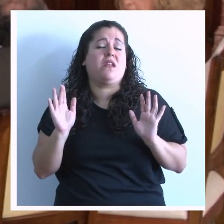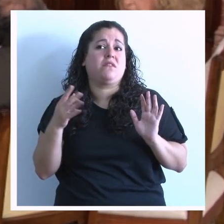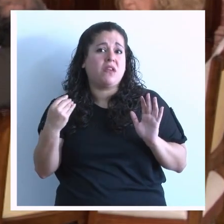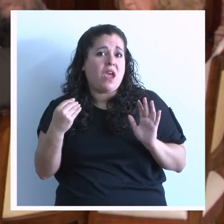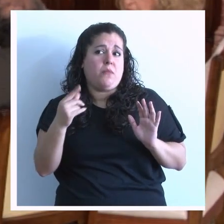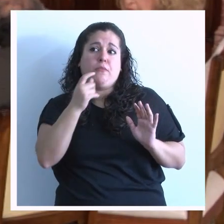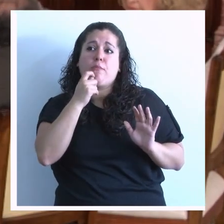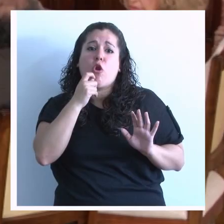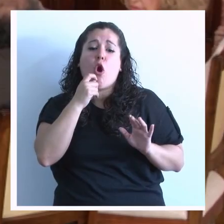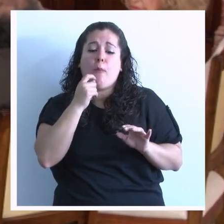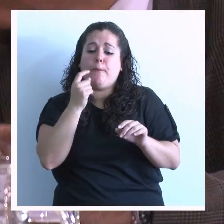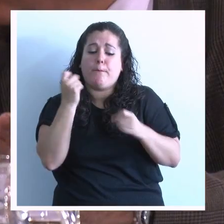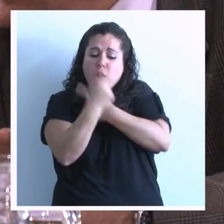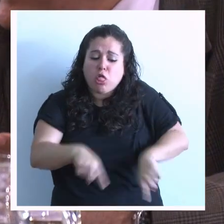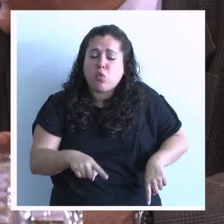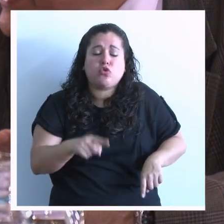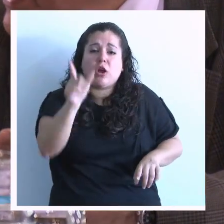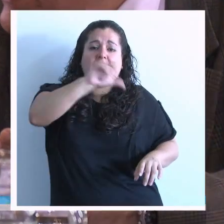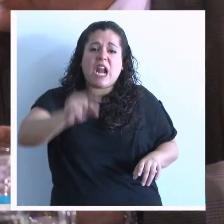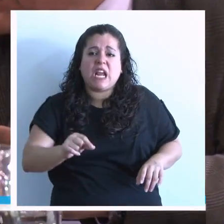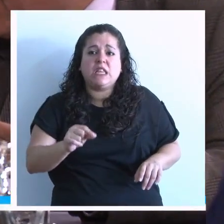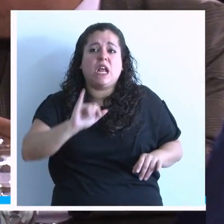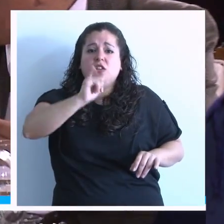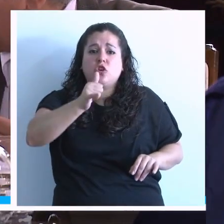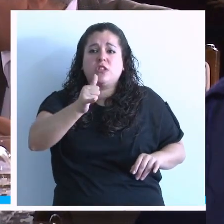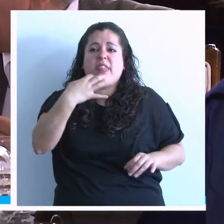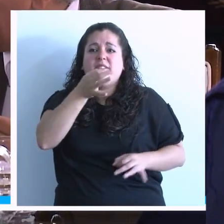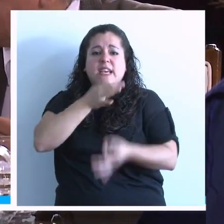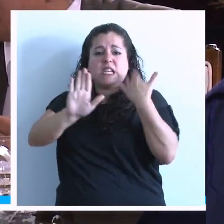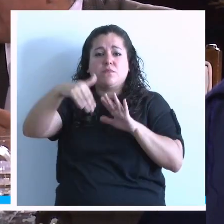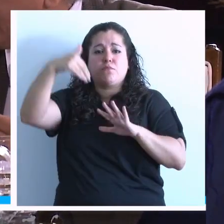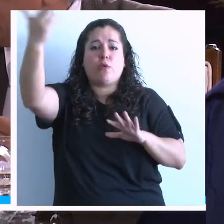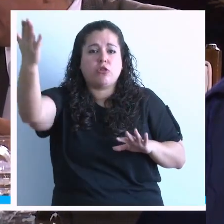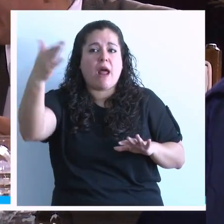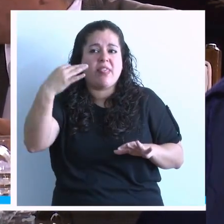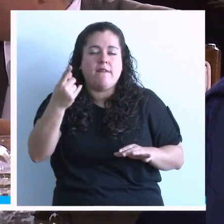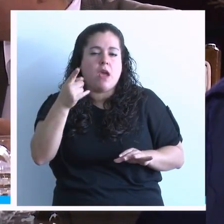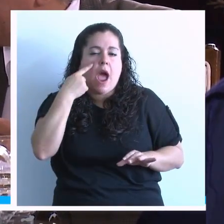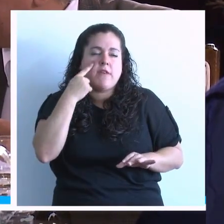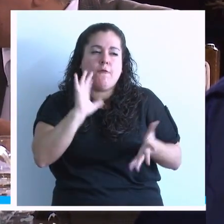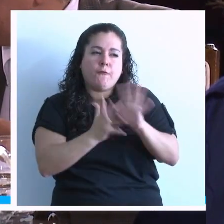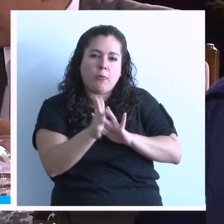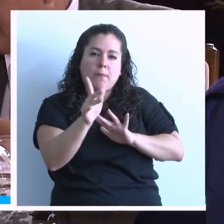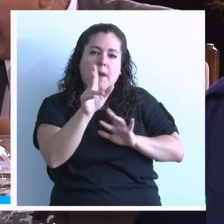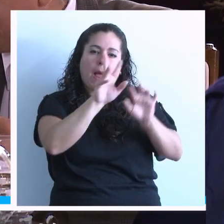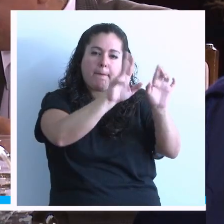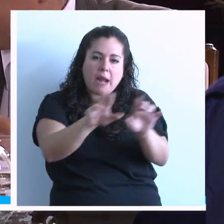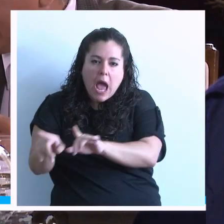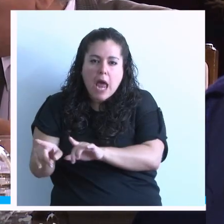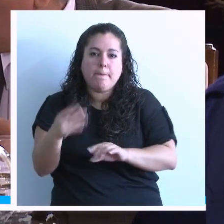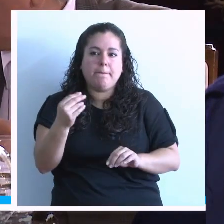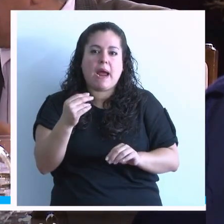encauzar fundamentalmente cuáles son los productos que la Argentina debería exportar, saber elegir una estrategia